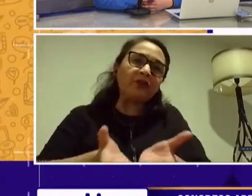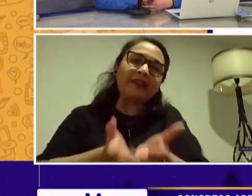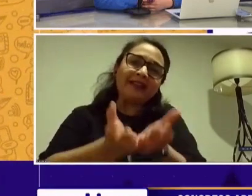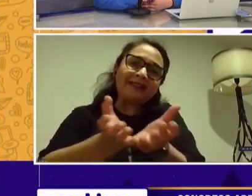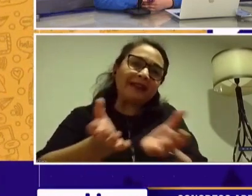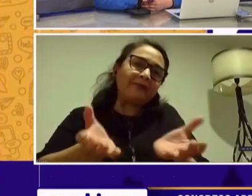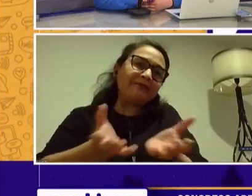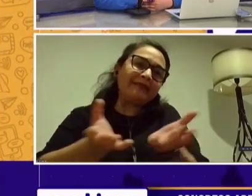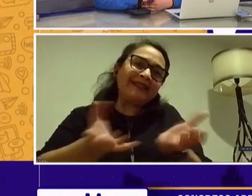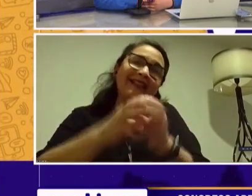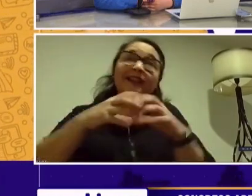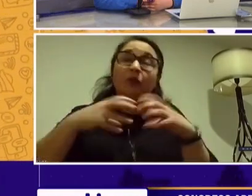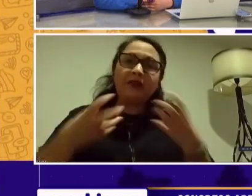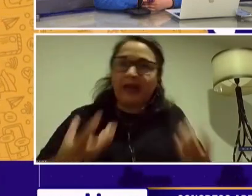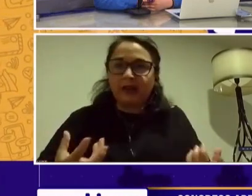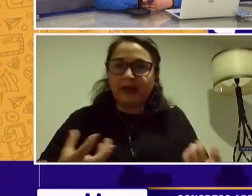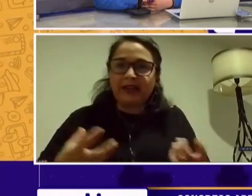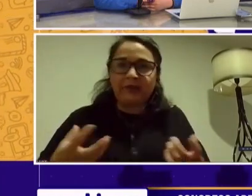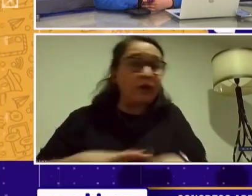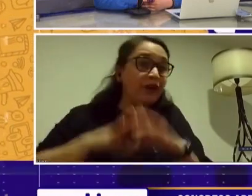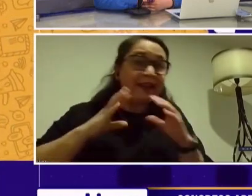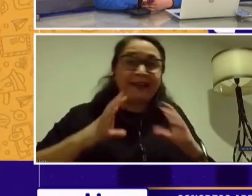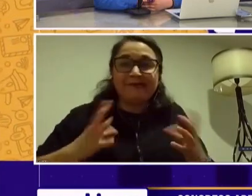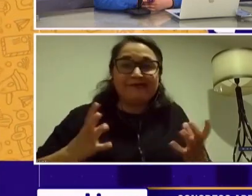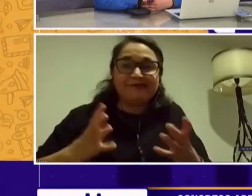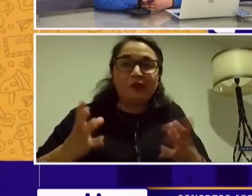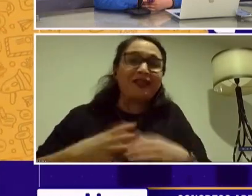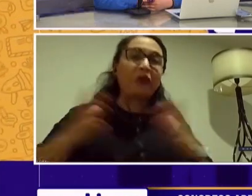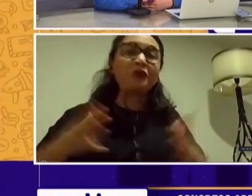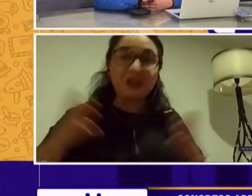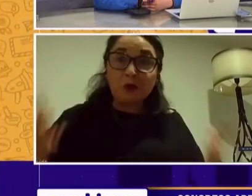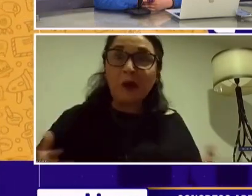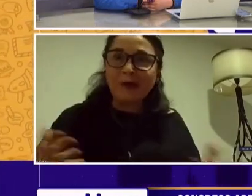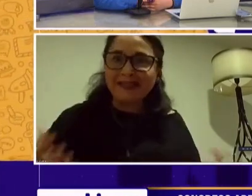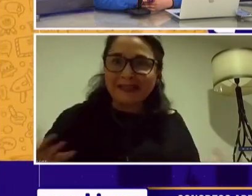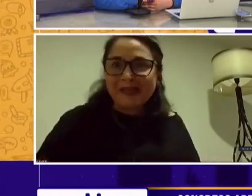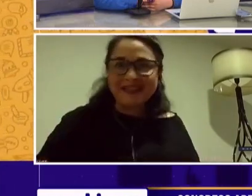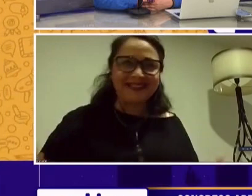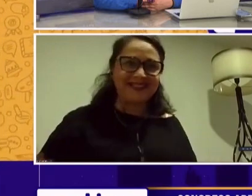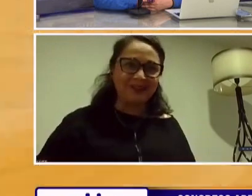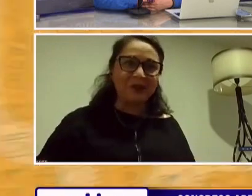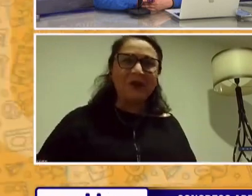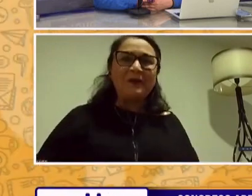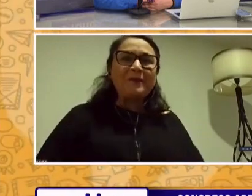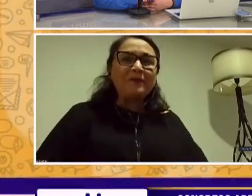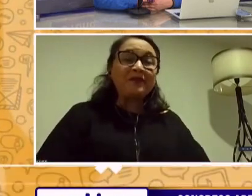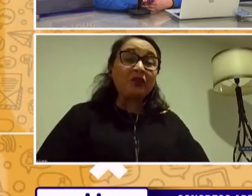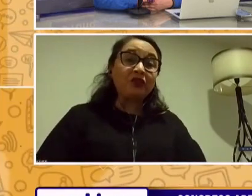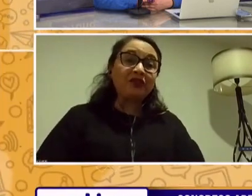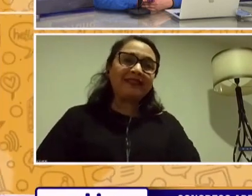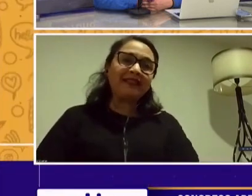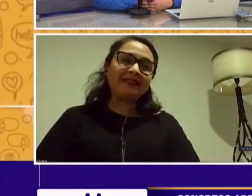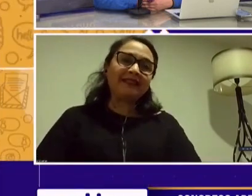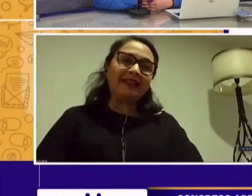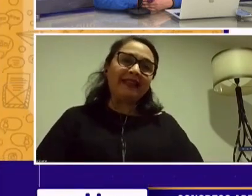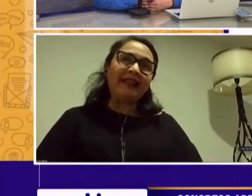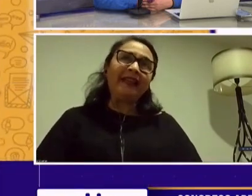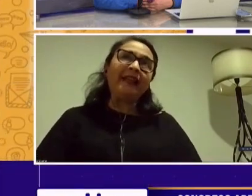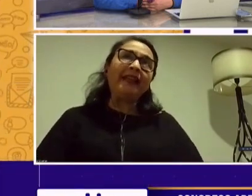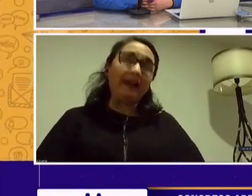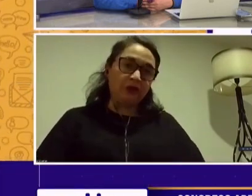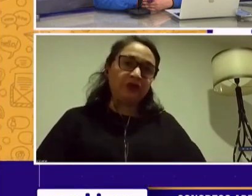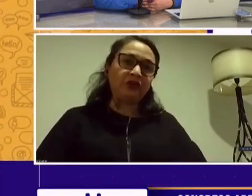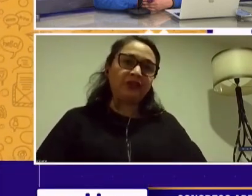aprobando este articulado que fue lo que se ha consensuado aparentemente, ¿no? Entonces, este,